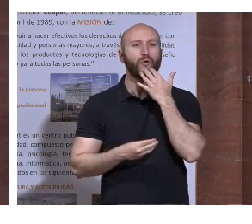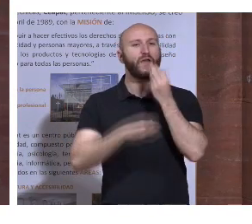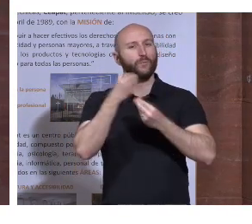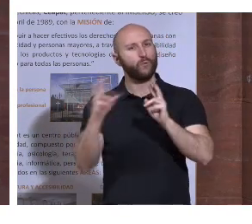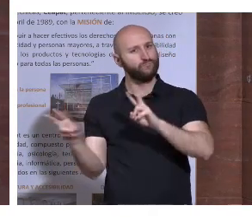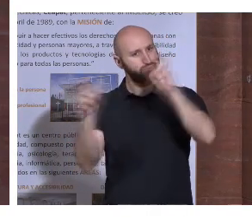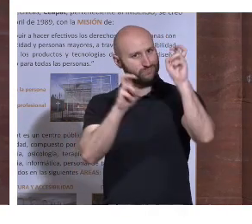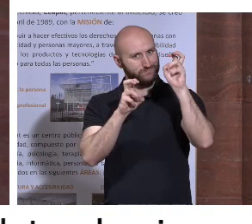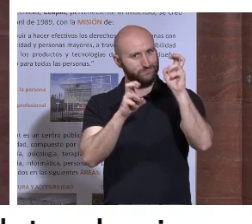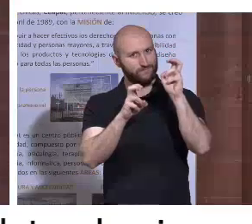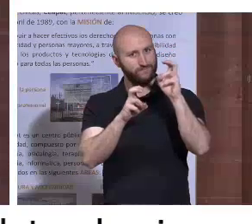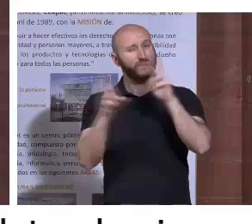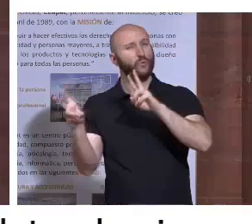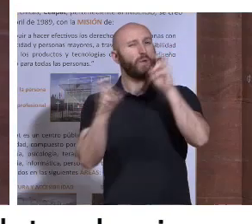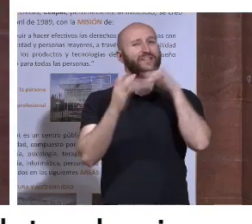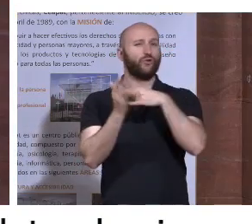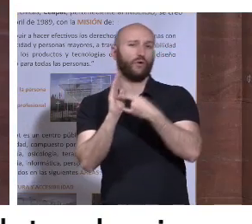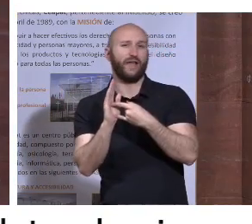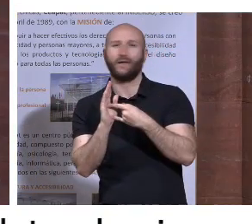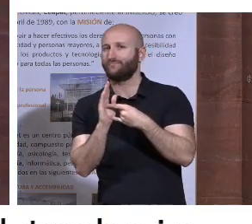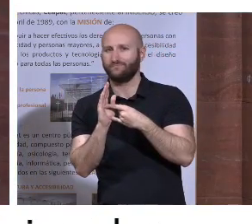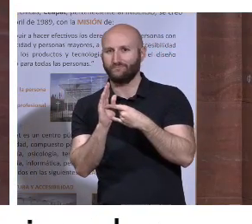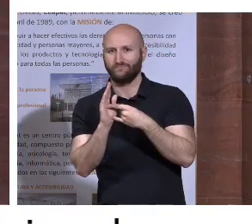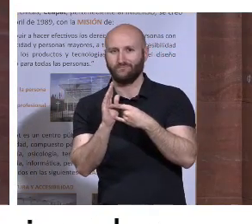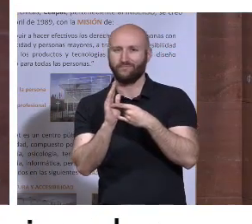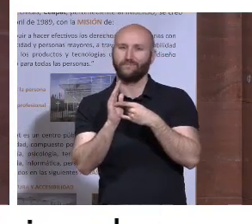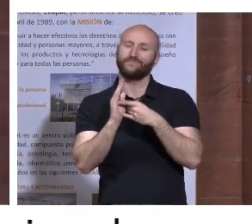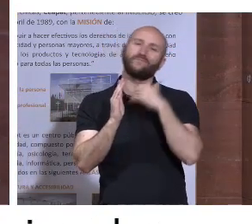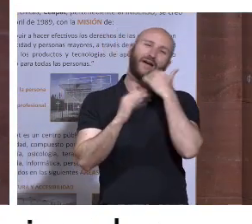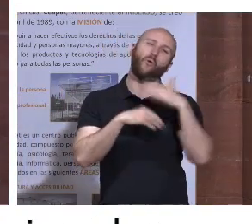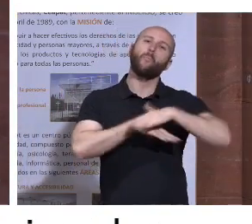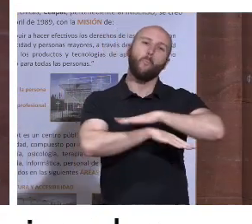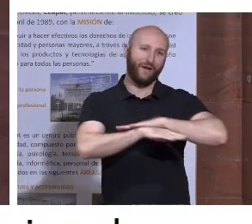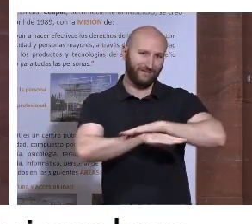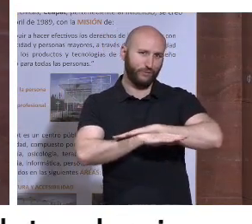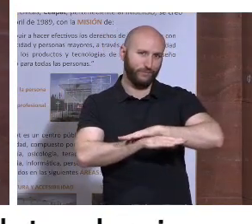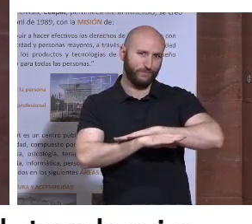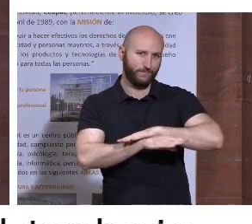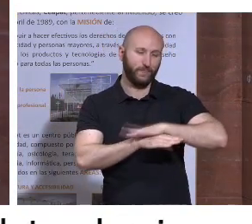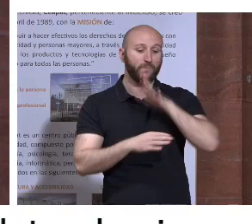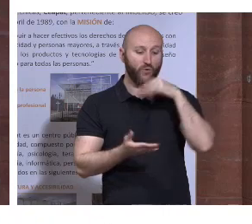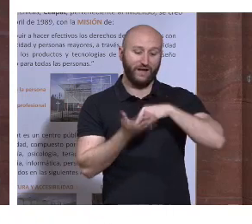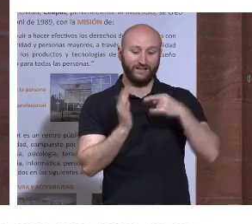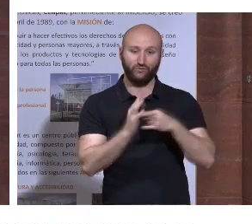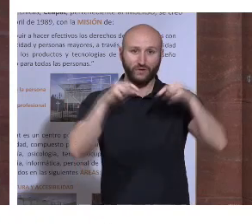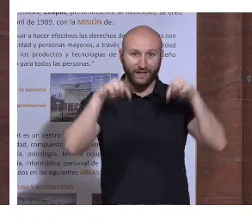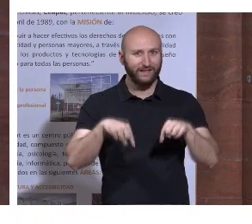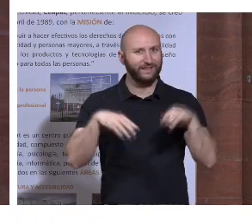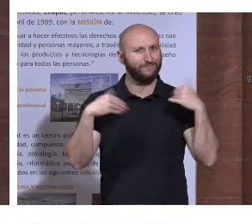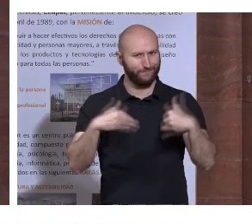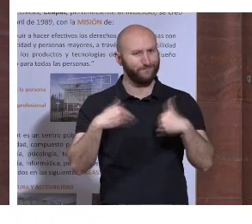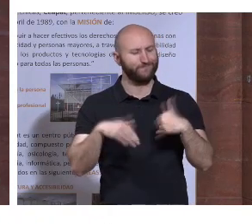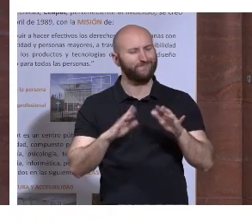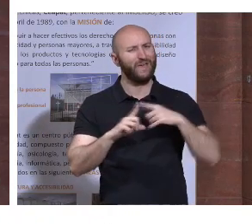no innovamos en el sentido de tecnologías, y yo hablo aquí algo más básico, porque la arquitectura que hacemos aquí es muy